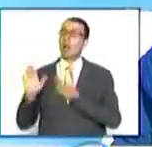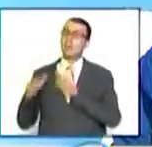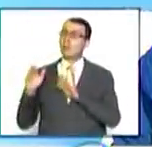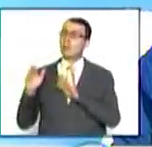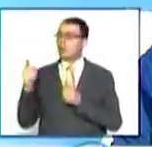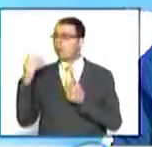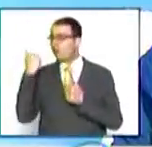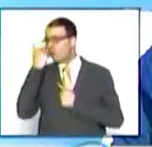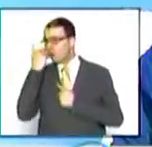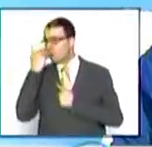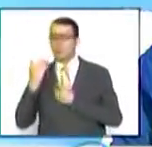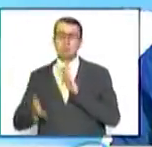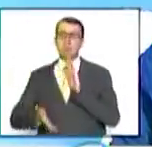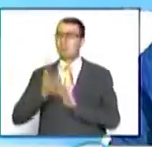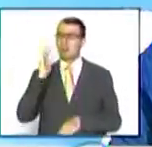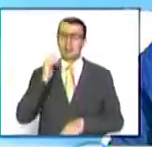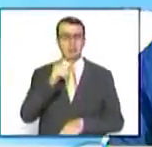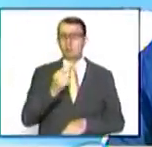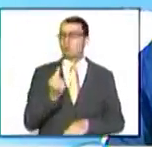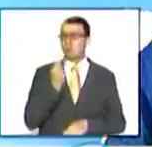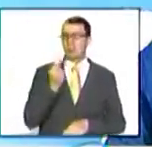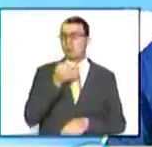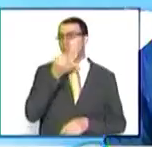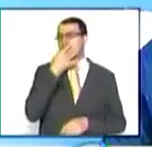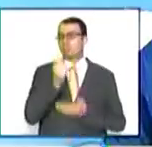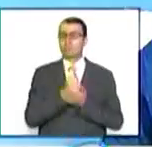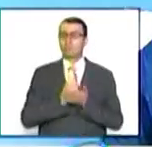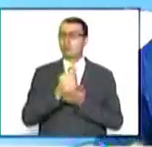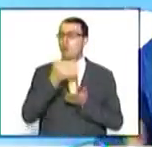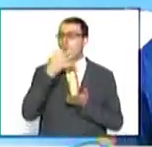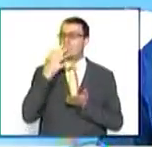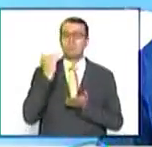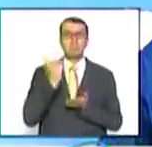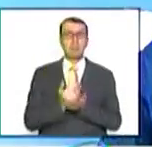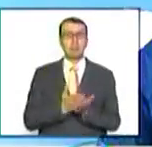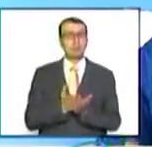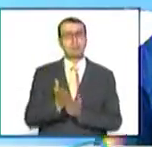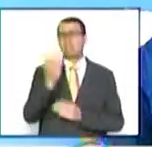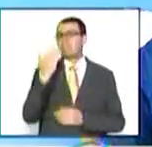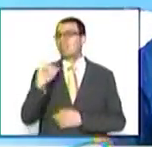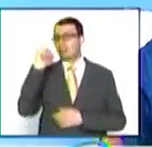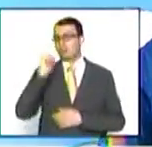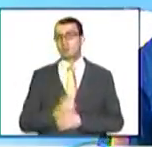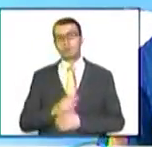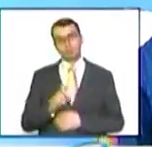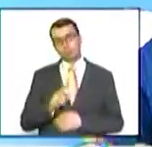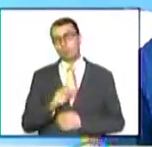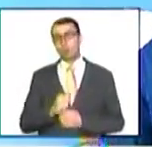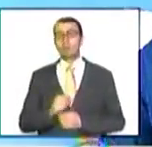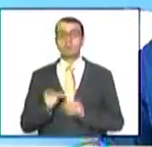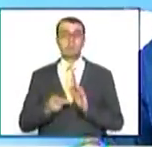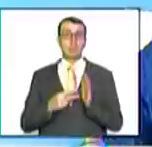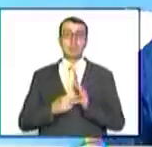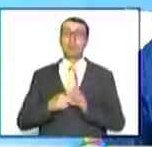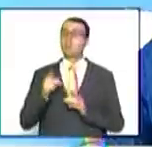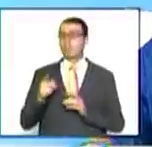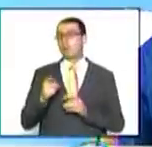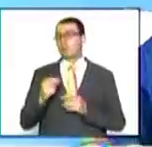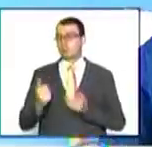acetaminofén. No, es abrirle a ustedes y contarles que hay muchas